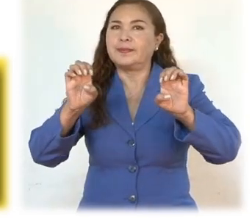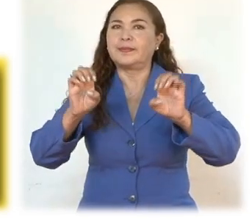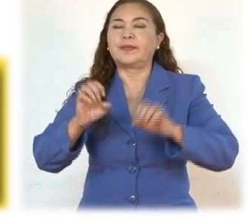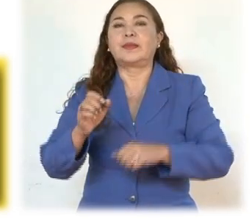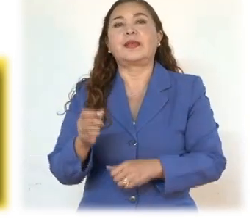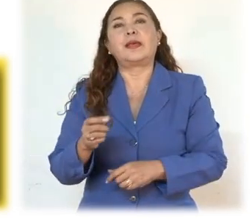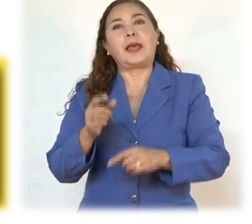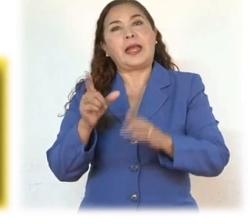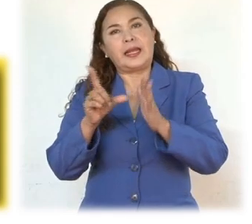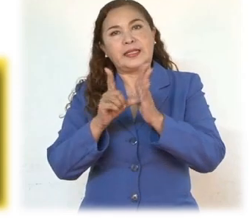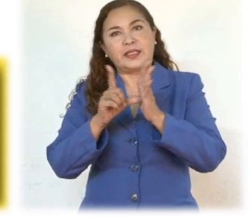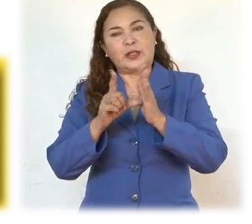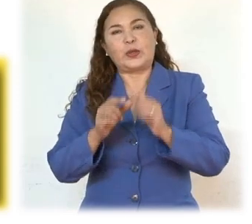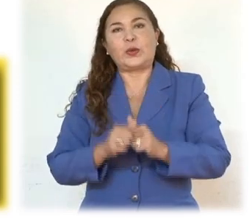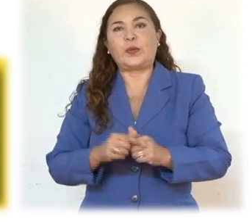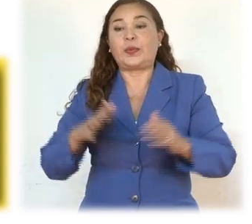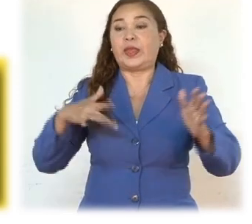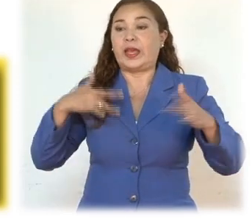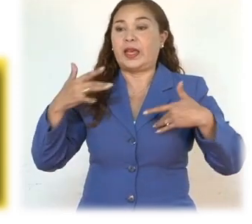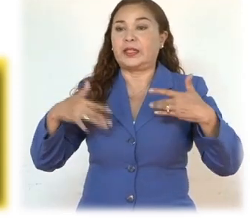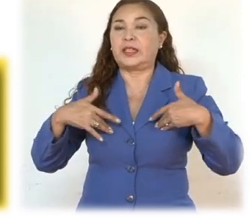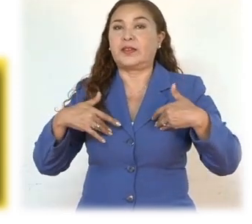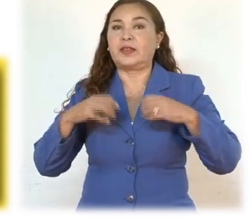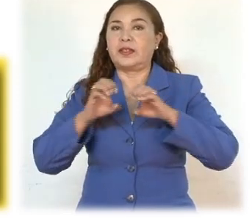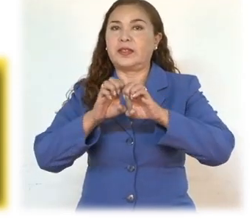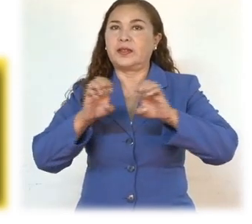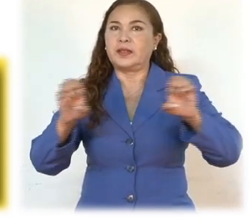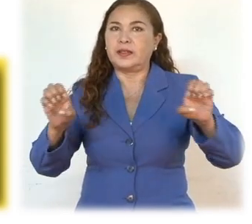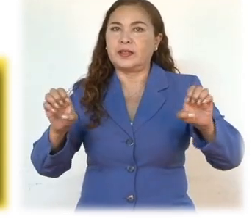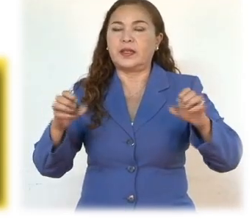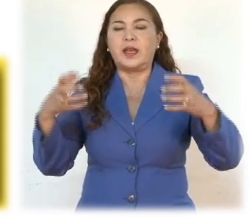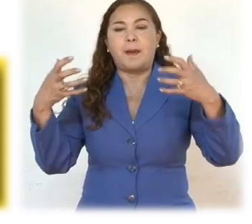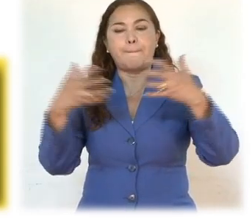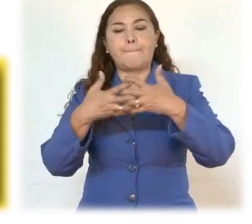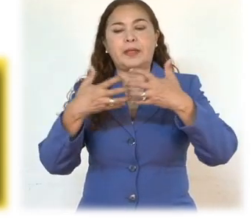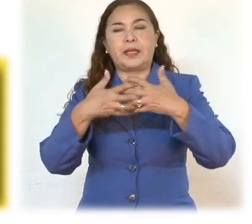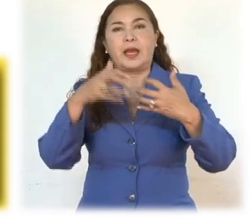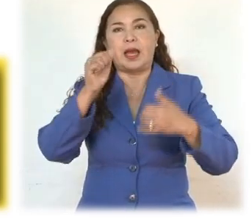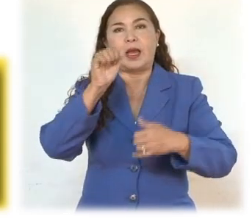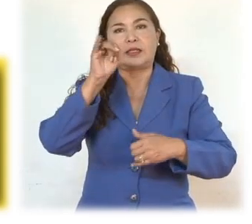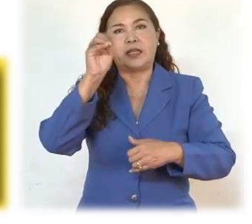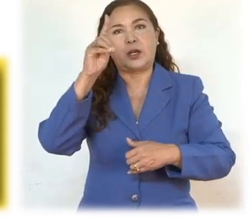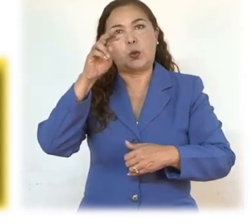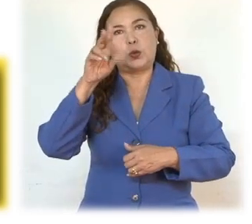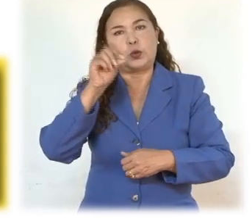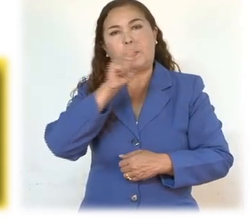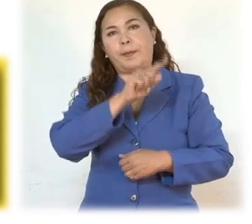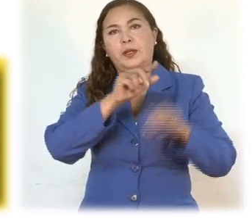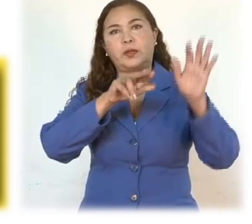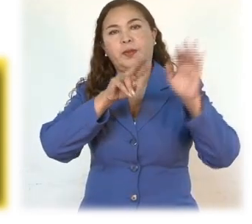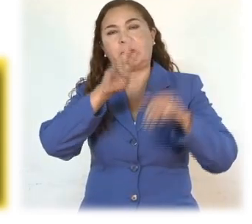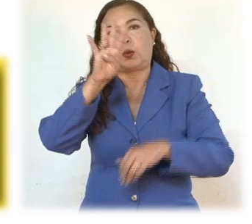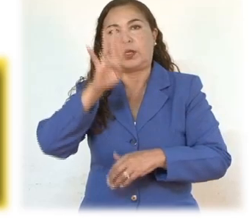pedagógica media actividad didáctica batalla de ayacucho